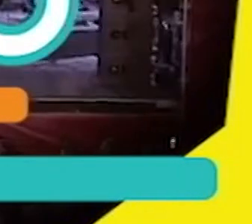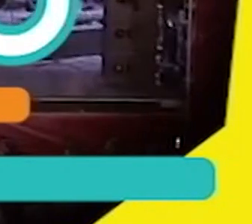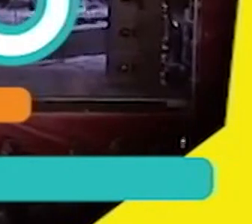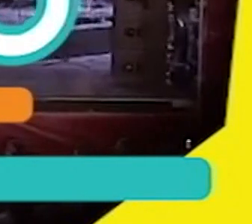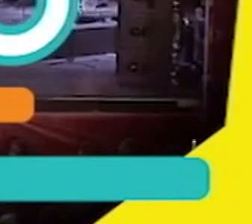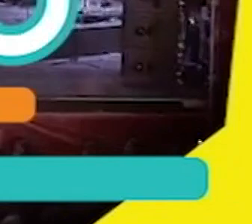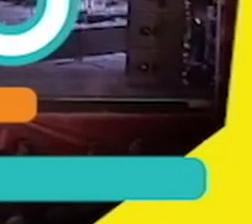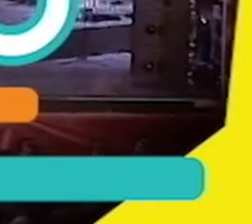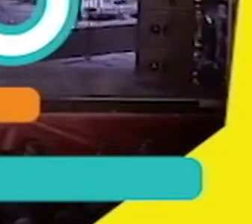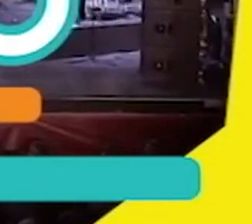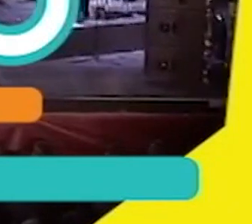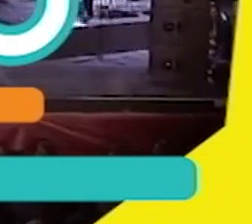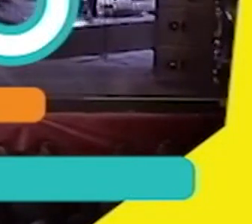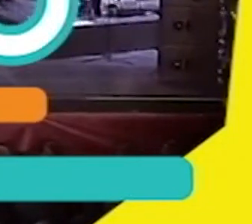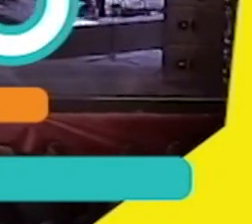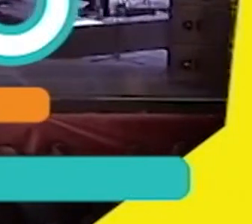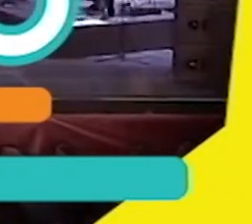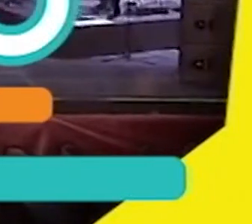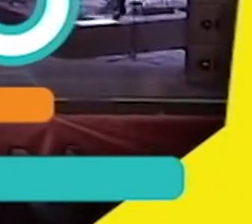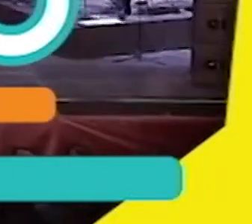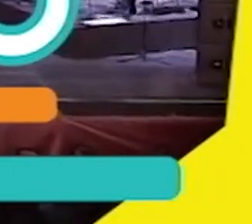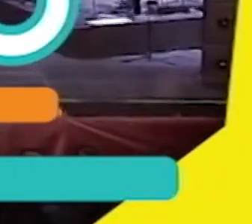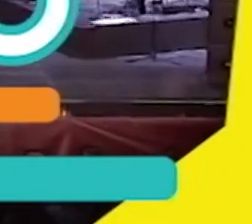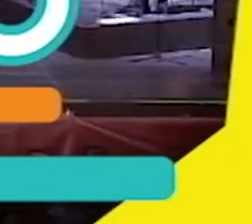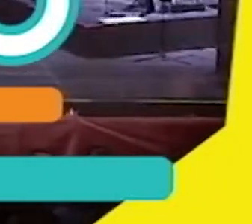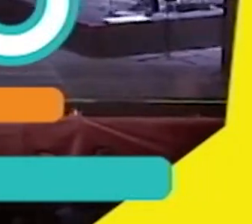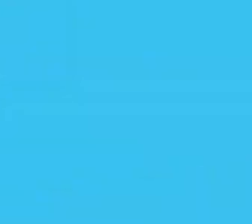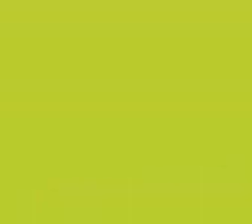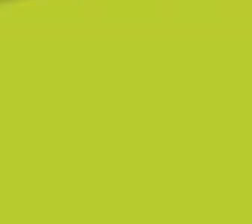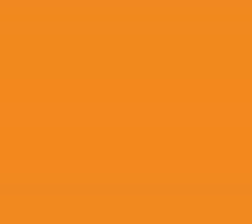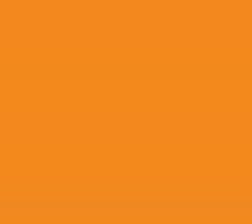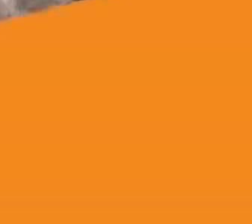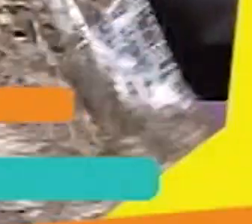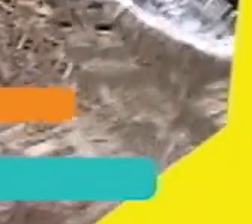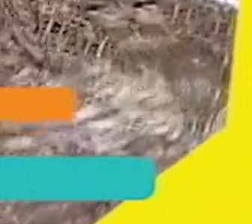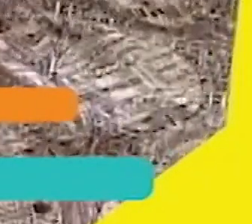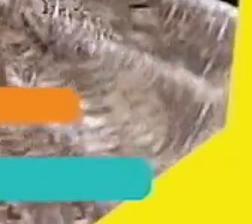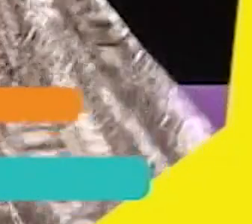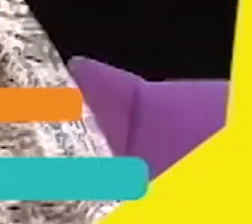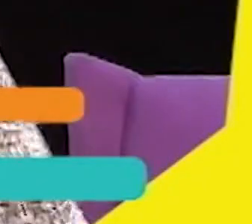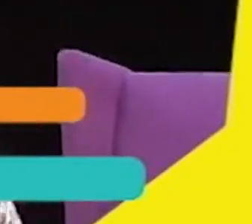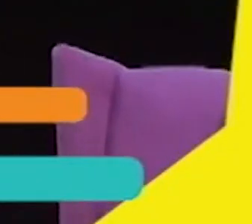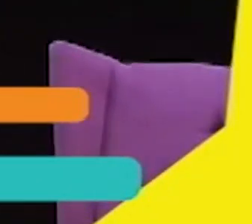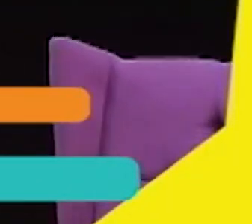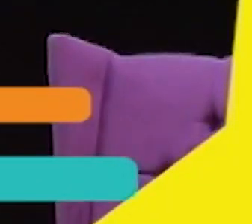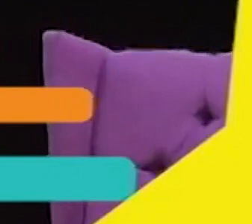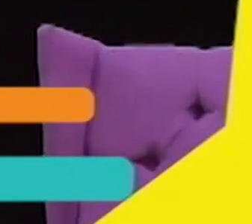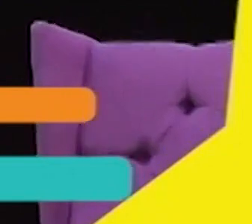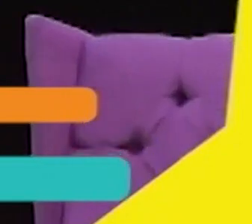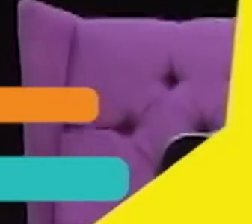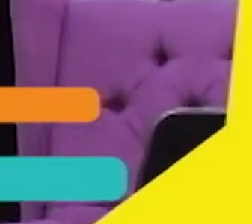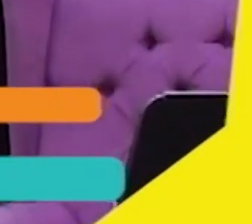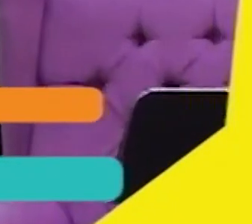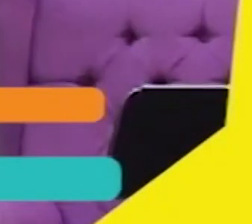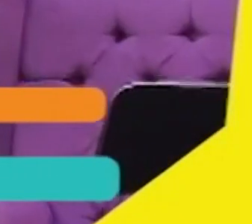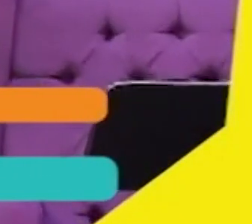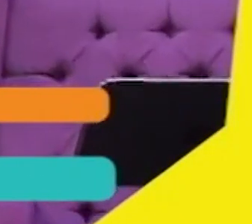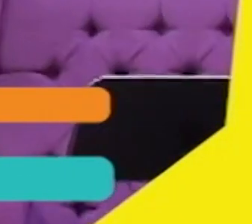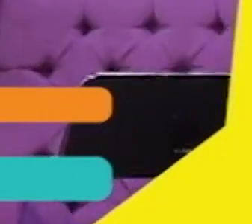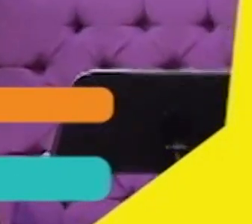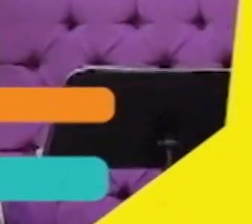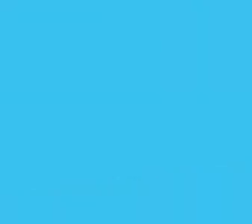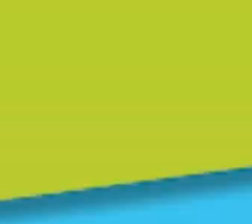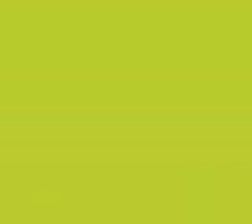El reconocido Festival Cervantino, en su edición número 47, nos lleva este viernes 22 de mayo hasta